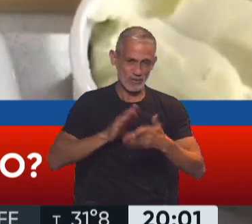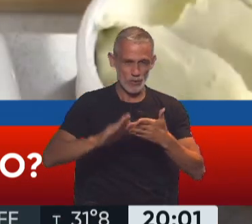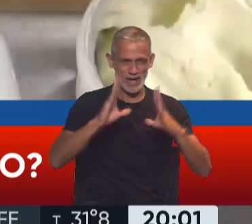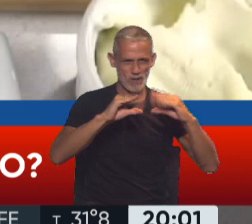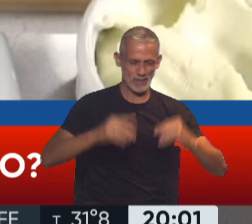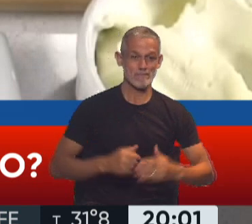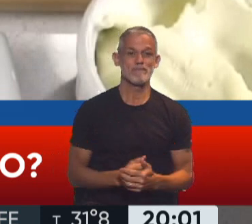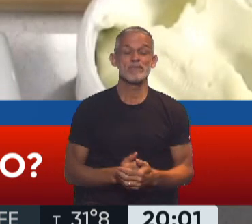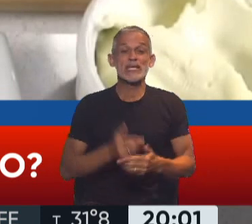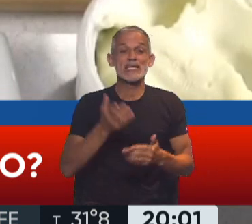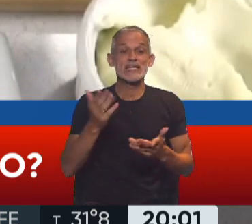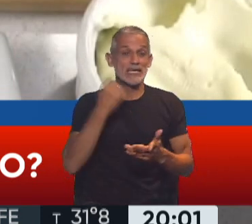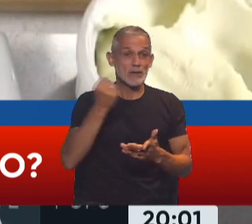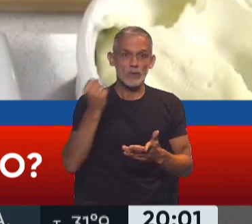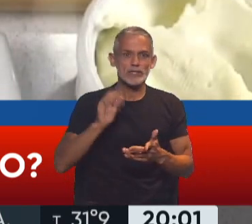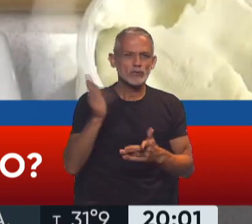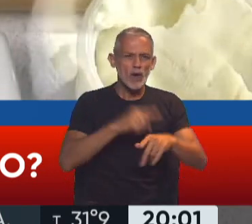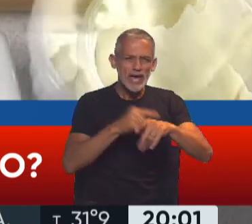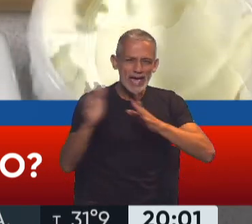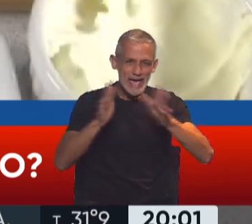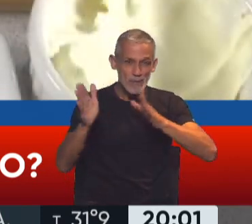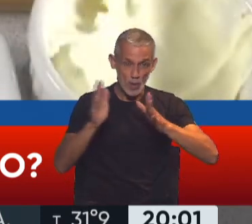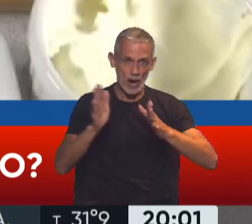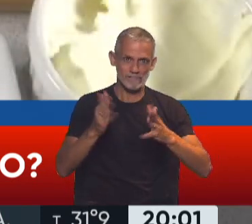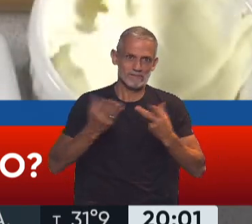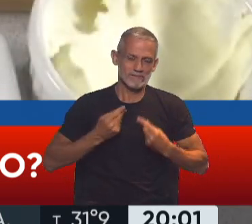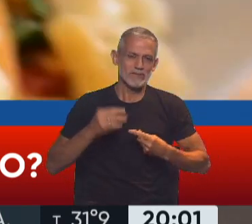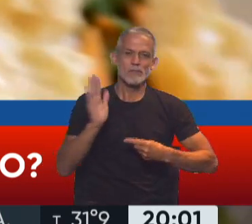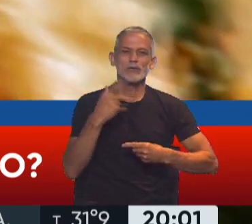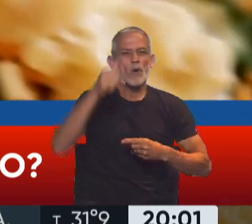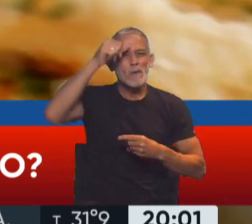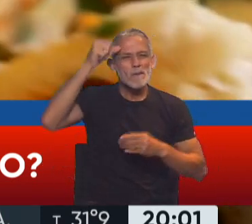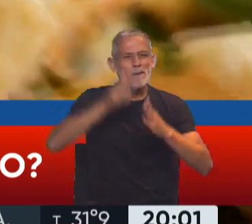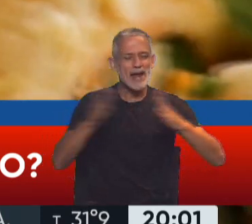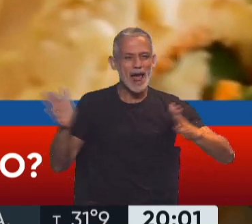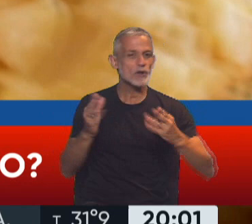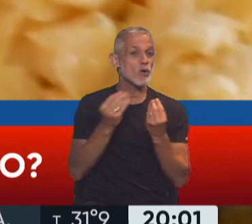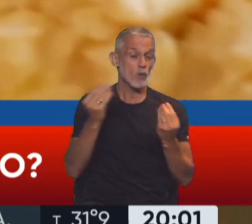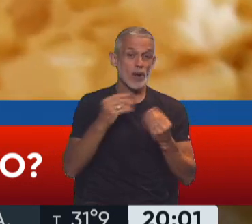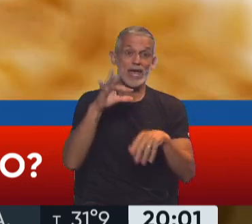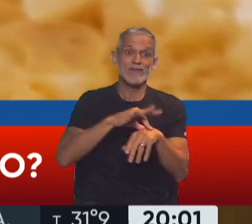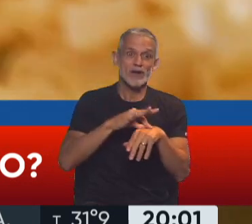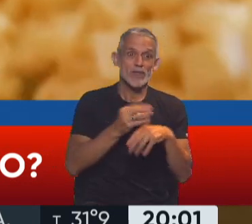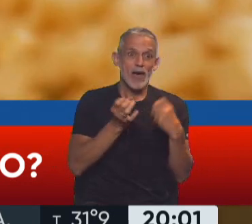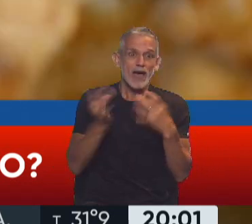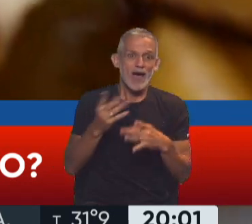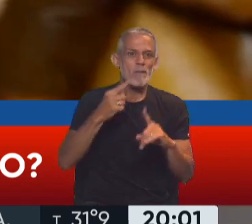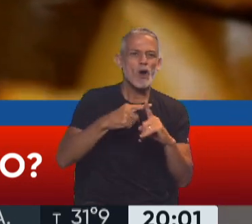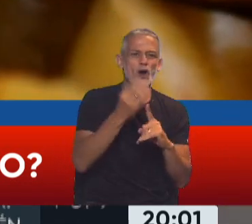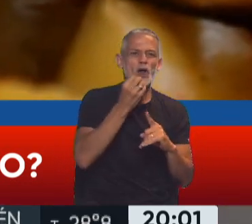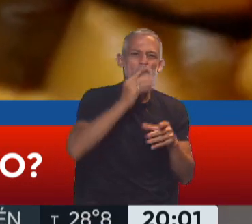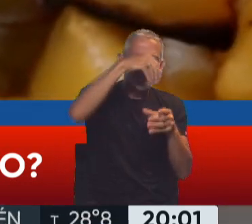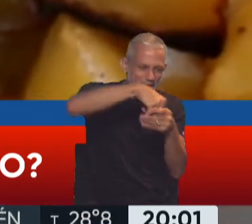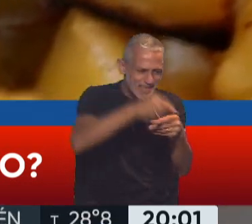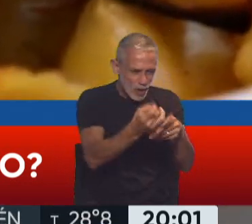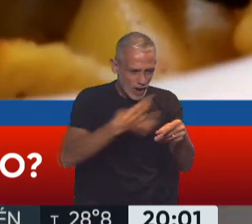algo muy importante en todas esta época, ¿sí? Y nos va a servir también para todo lo que es el verano, que son las enfermedades transmitidas por alimentos, ¿sí? Que